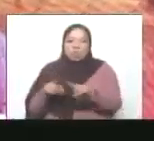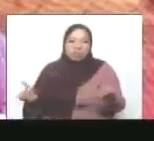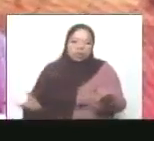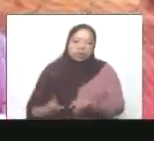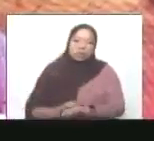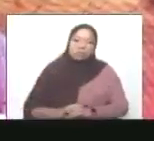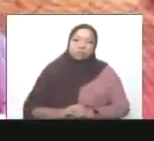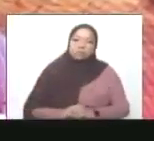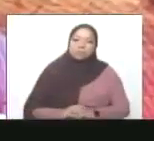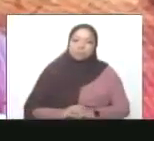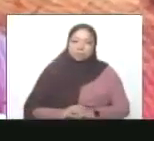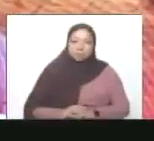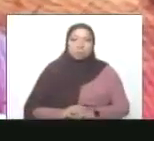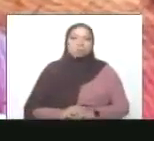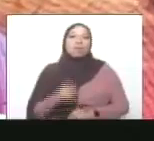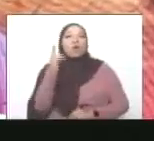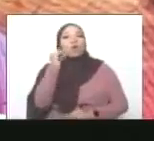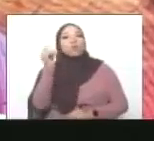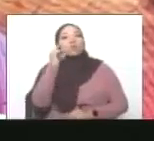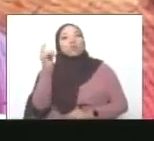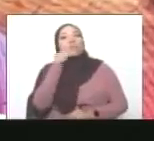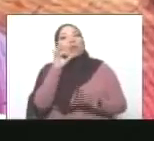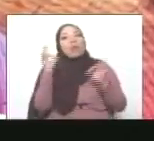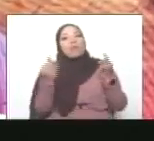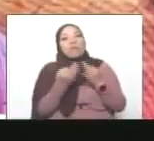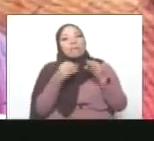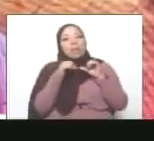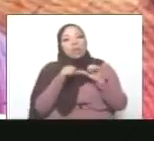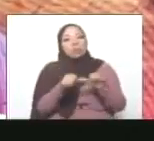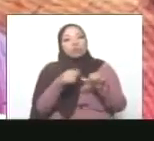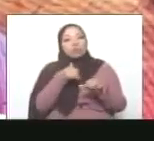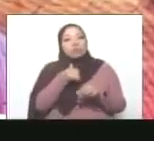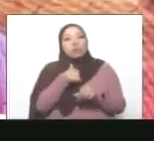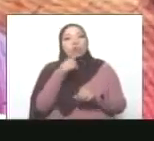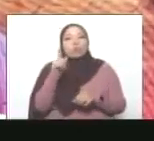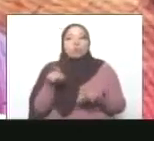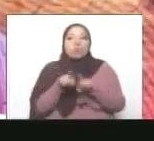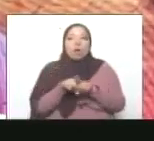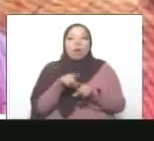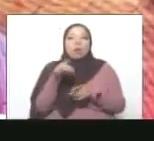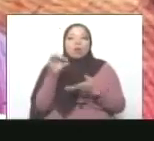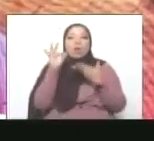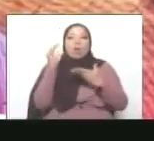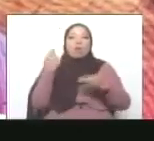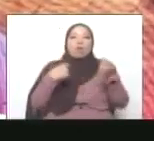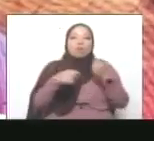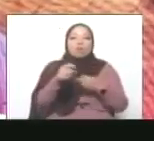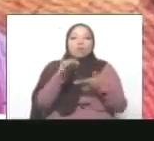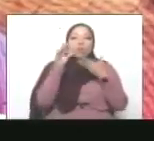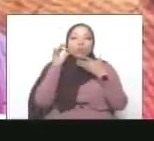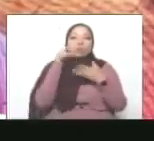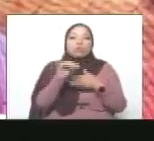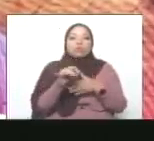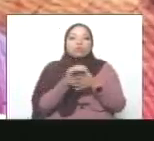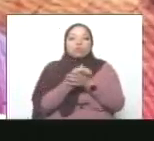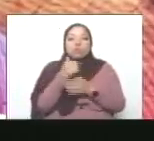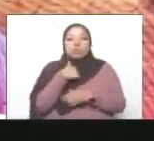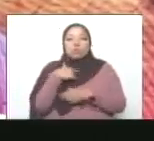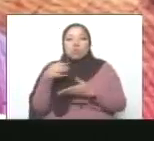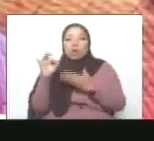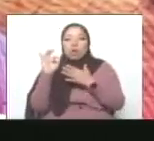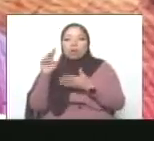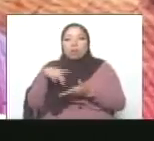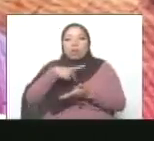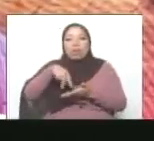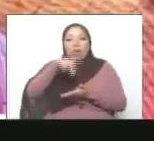Y entonces tú sigues la tradición familiar. Sí, continúo. Familia con... cafetalera. Familia cafetalera. Mira, aquí tengo este café, ¿ves? La